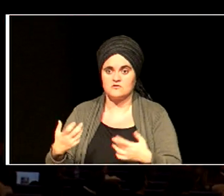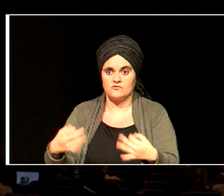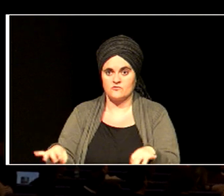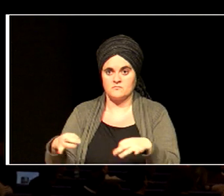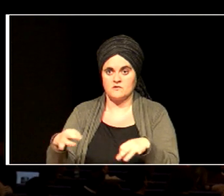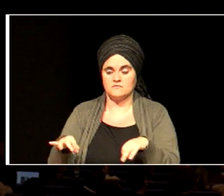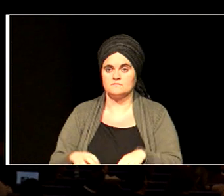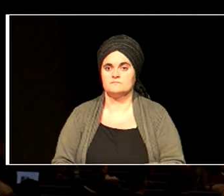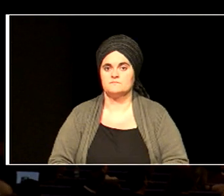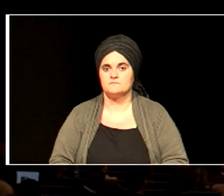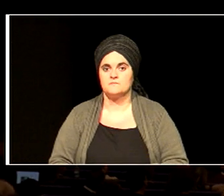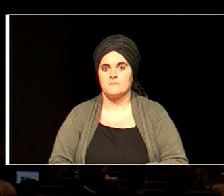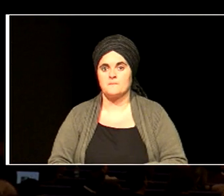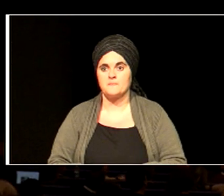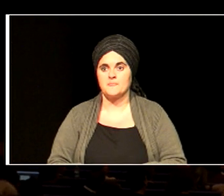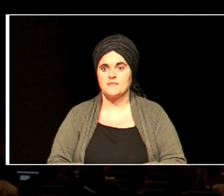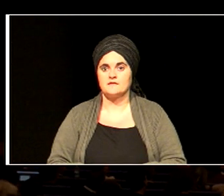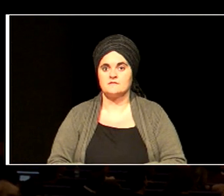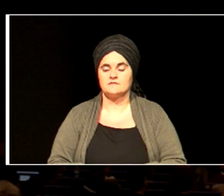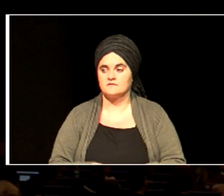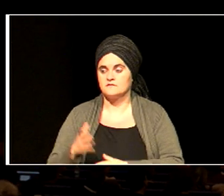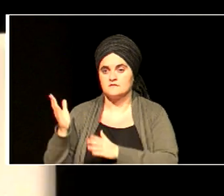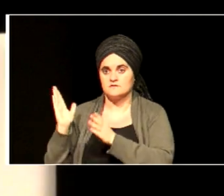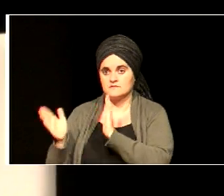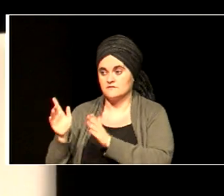dugu. Eta, bueno, ba, terapeutak,